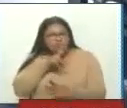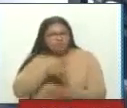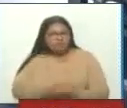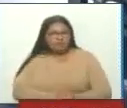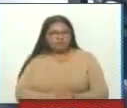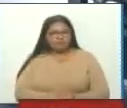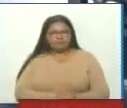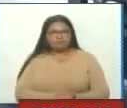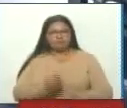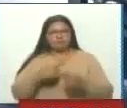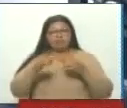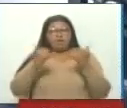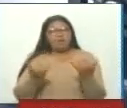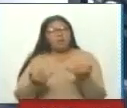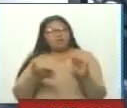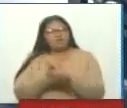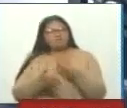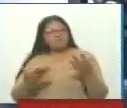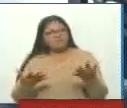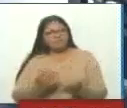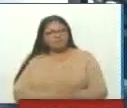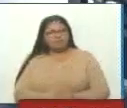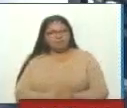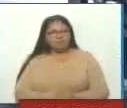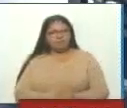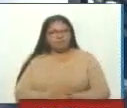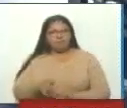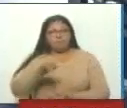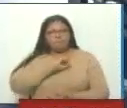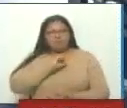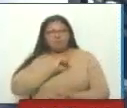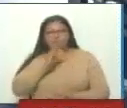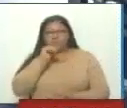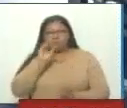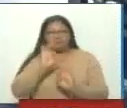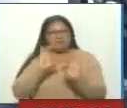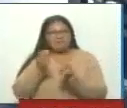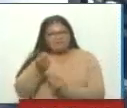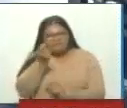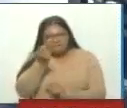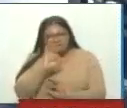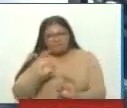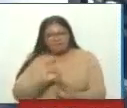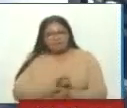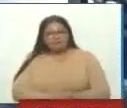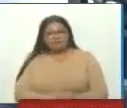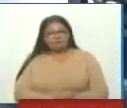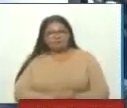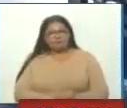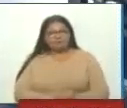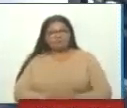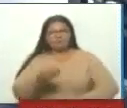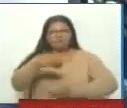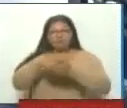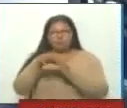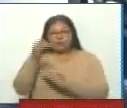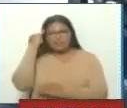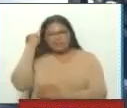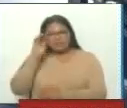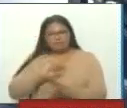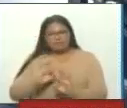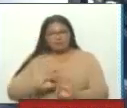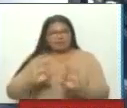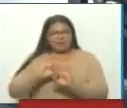obstante, ahí no hubo miedo, ¿no? Ahí no hubo miedo. Entonces allí se impuso una inteligencia que no fue para